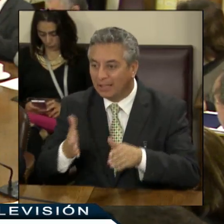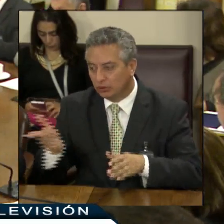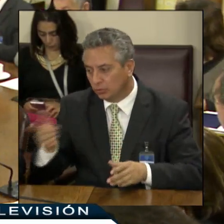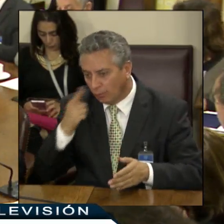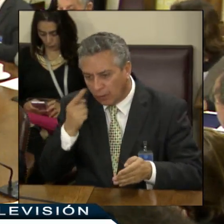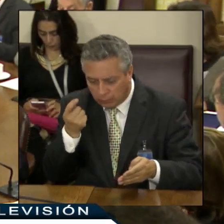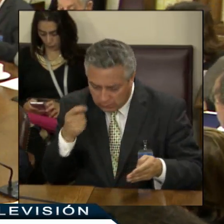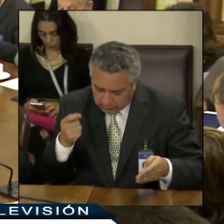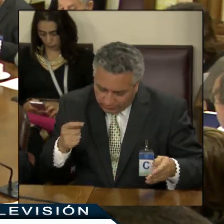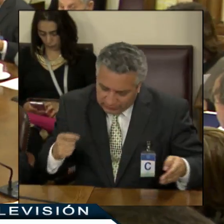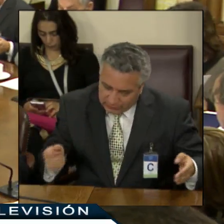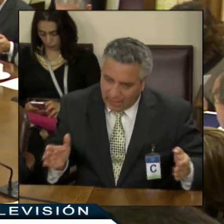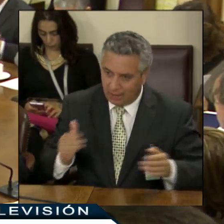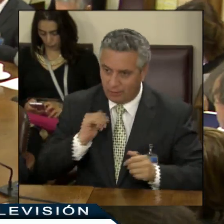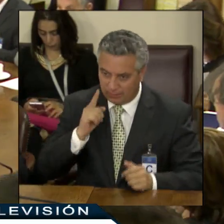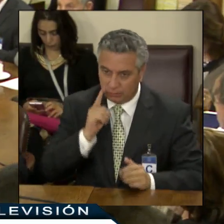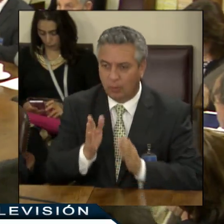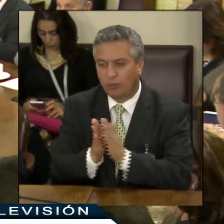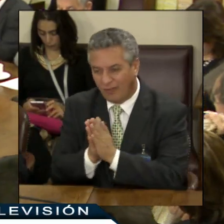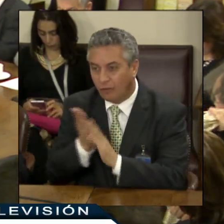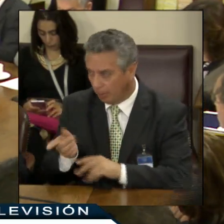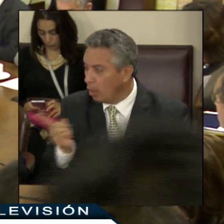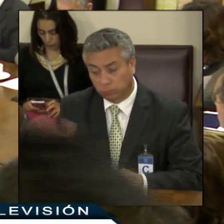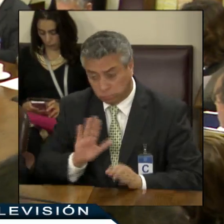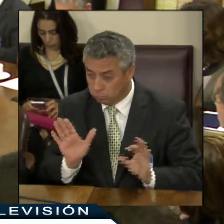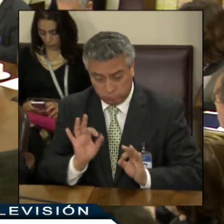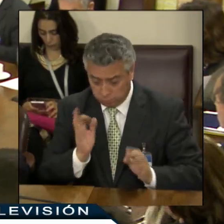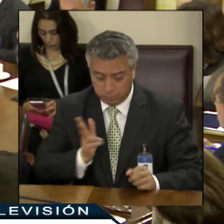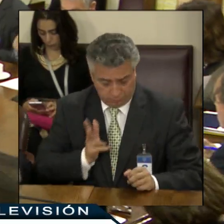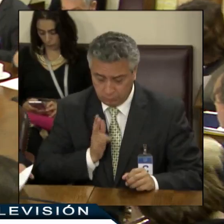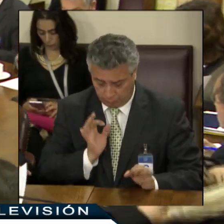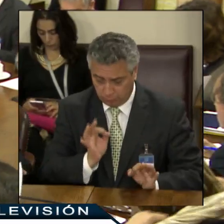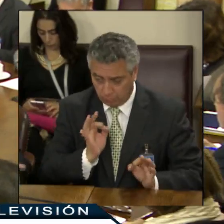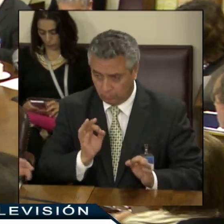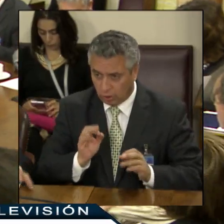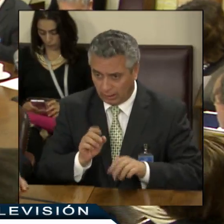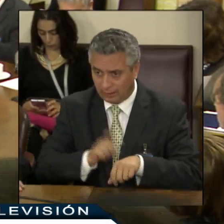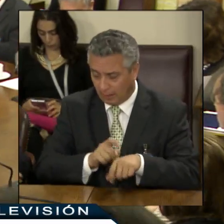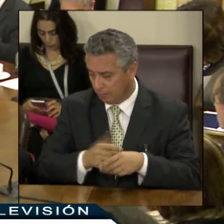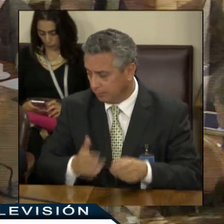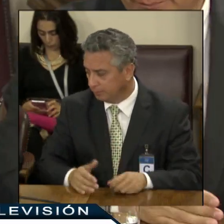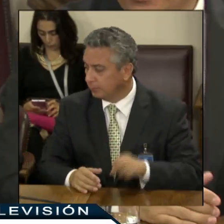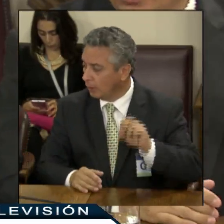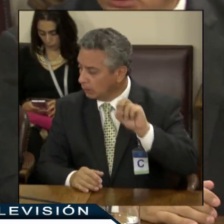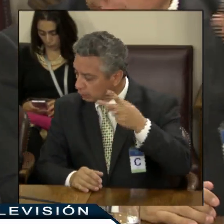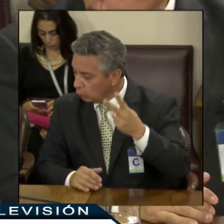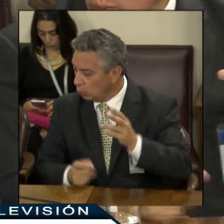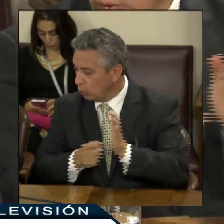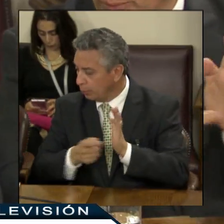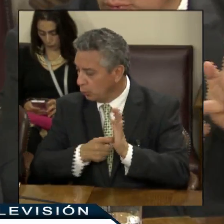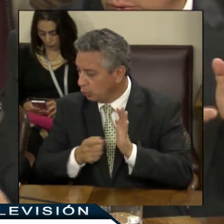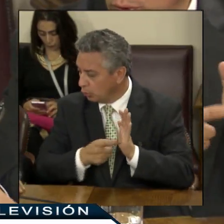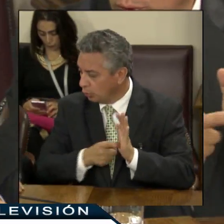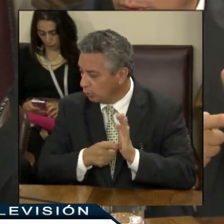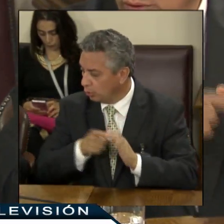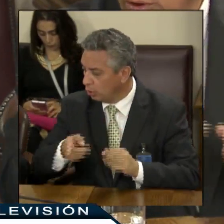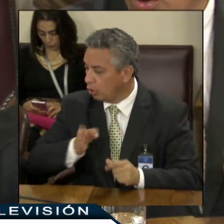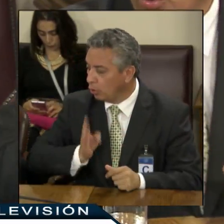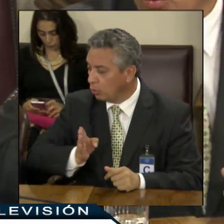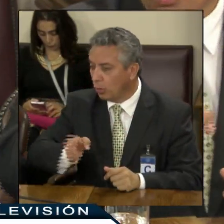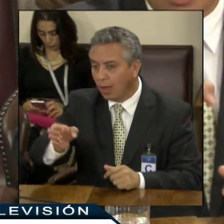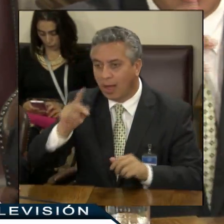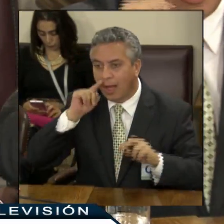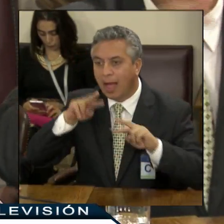correos me parece prudente muy bien segundo punto continuar el